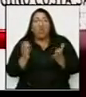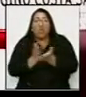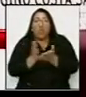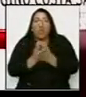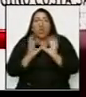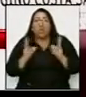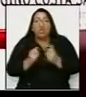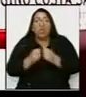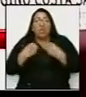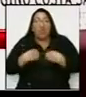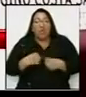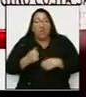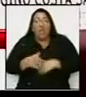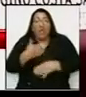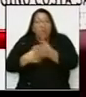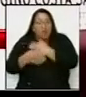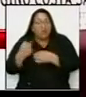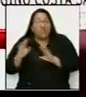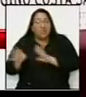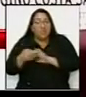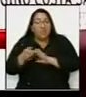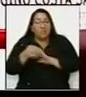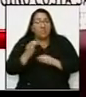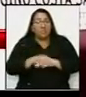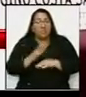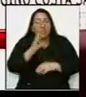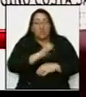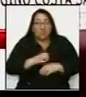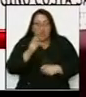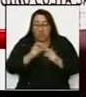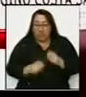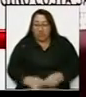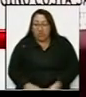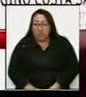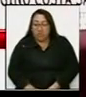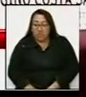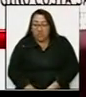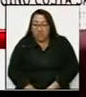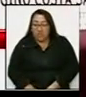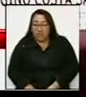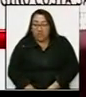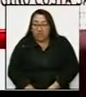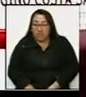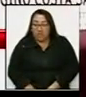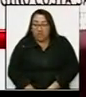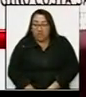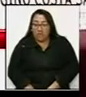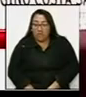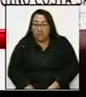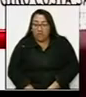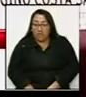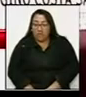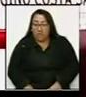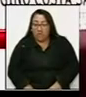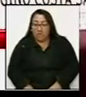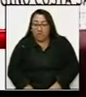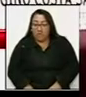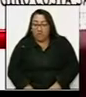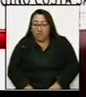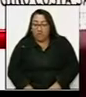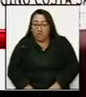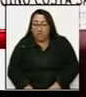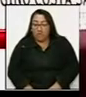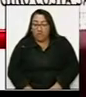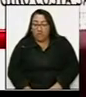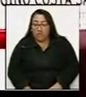abogados, antecedentes que han acumulado sobre la conducta del postulante, de la persona sometida a